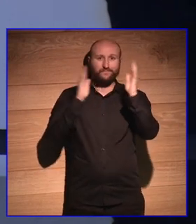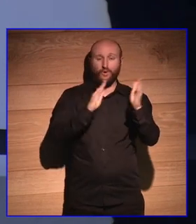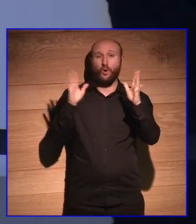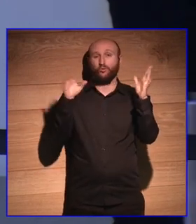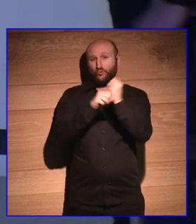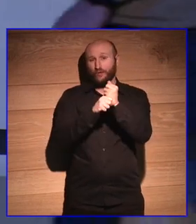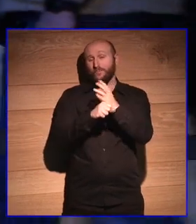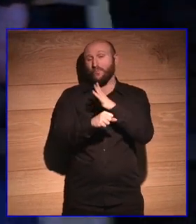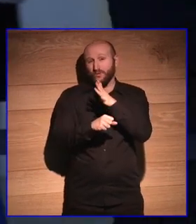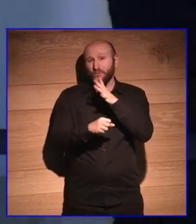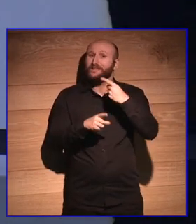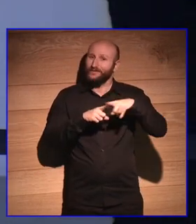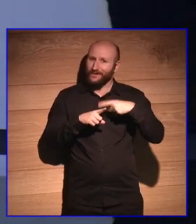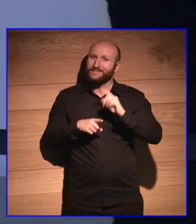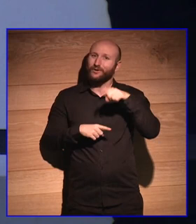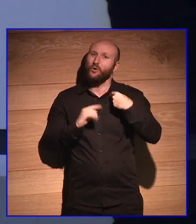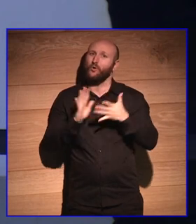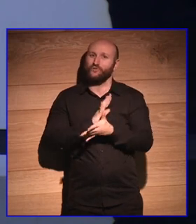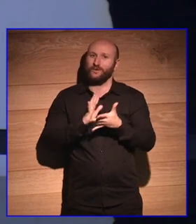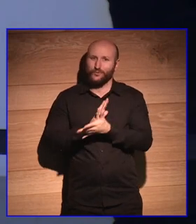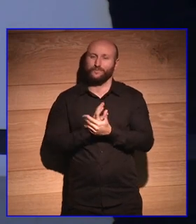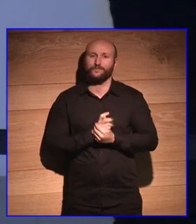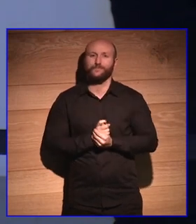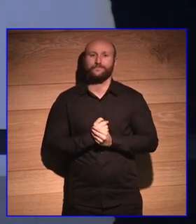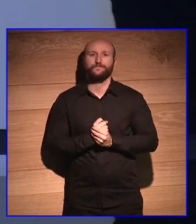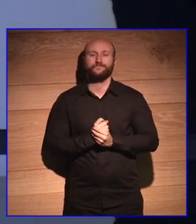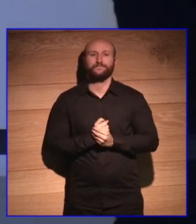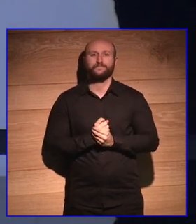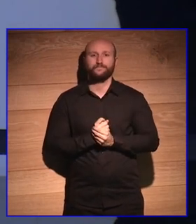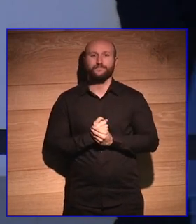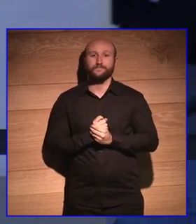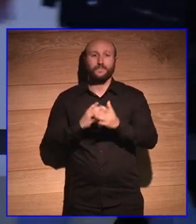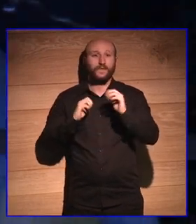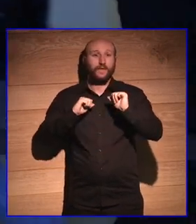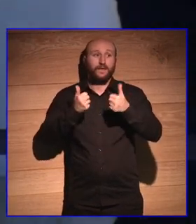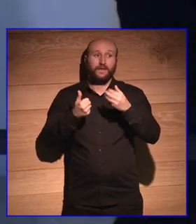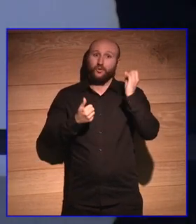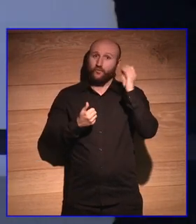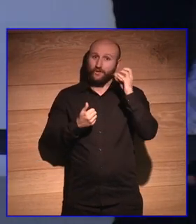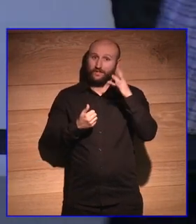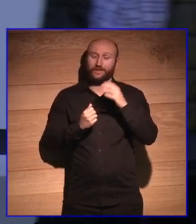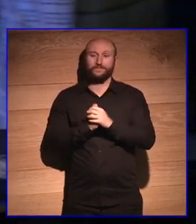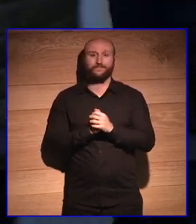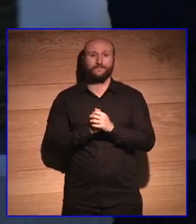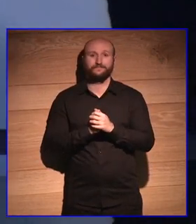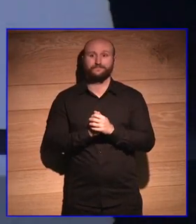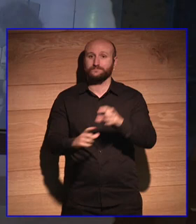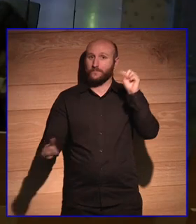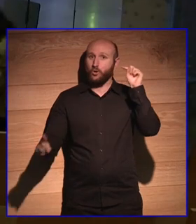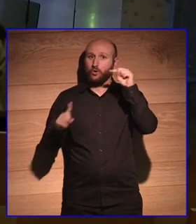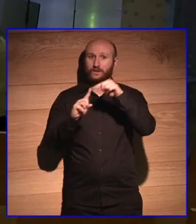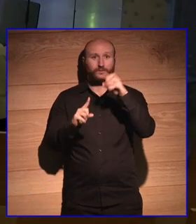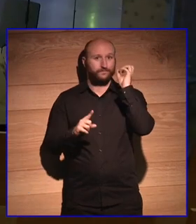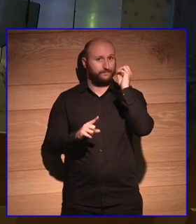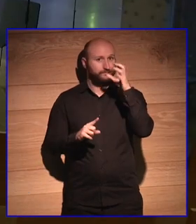diferentes motivos que vamos a desarrollar ahora y bueno lo vamos a pasar ya la conferencia el objetivo el objetivo de